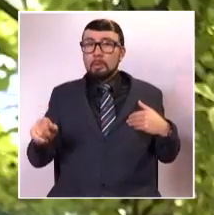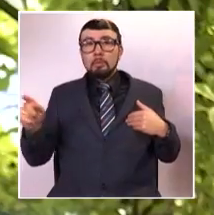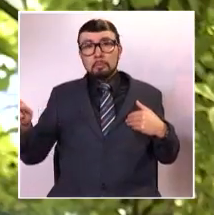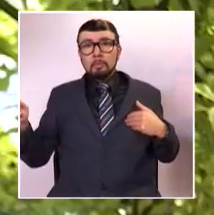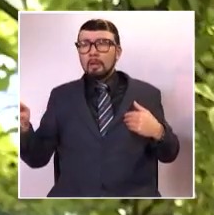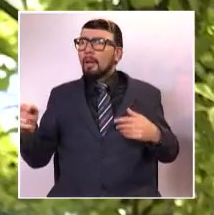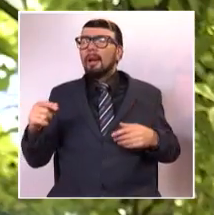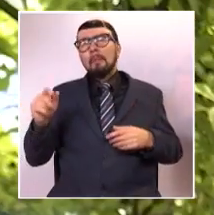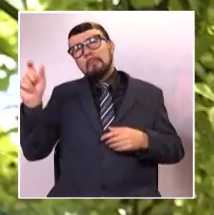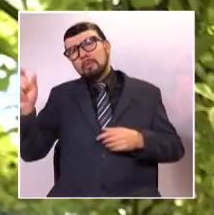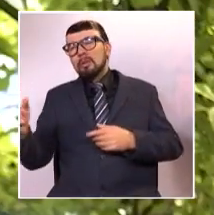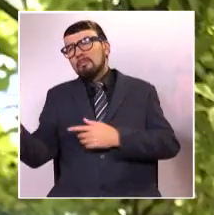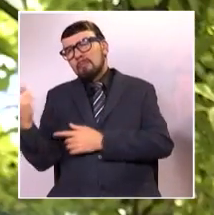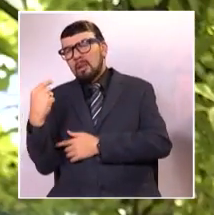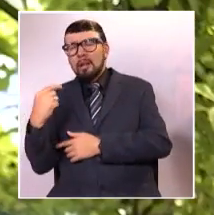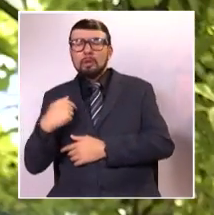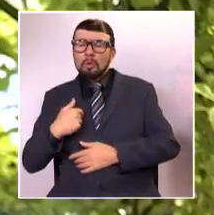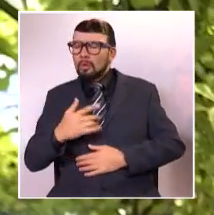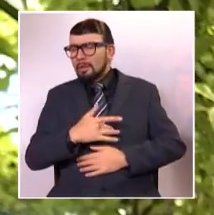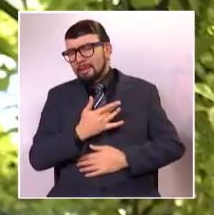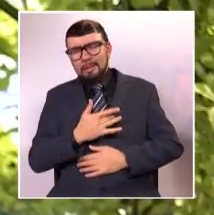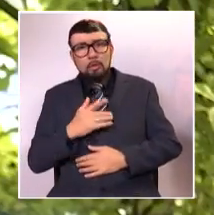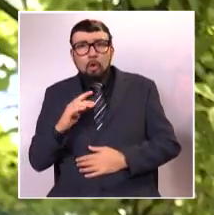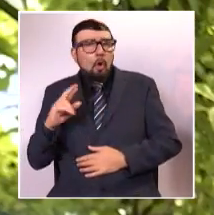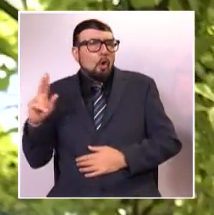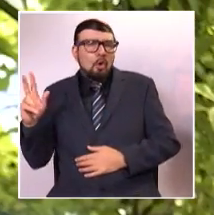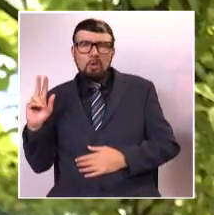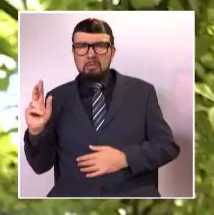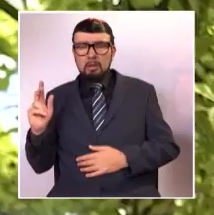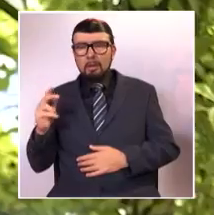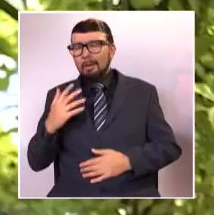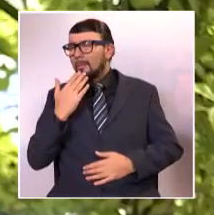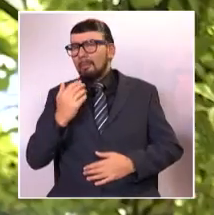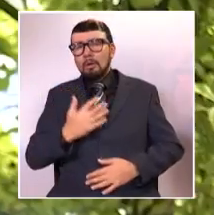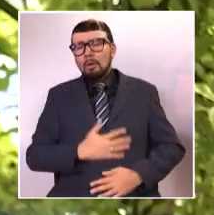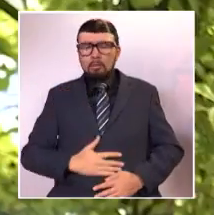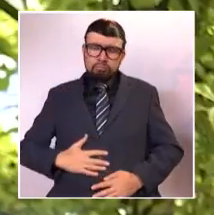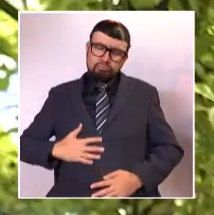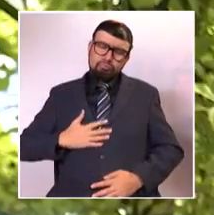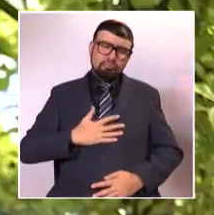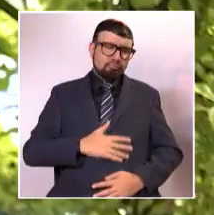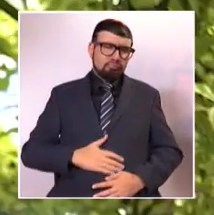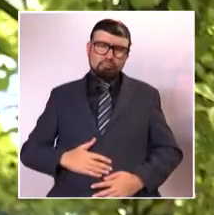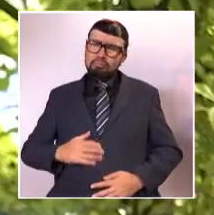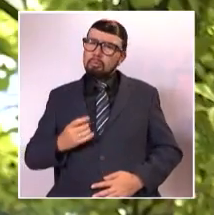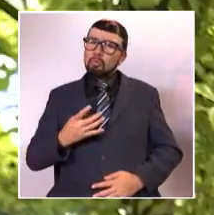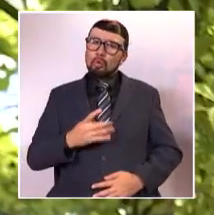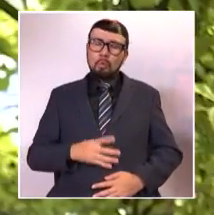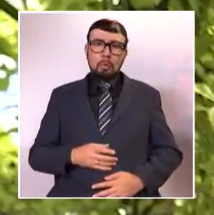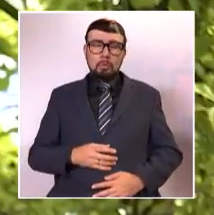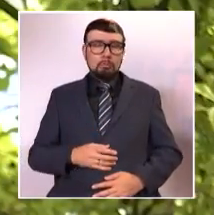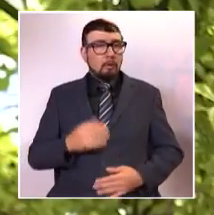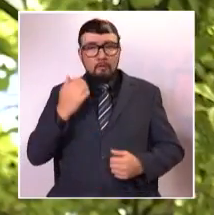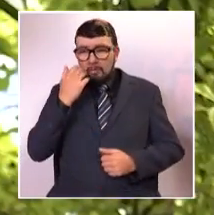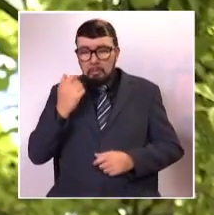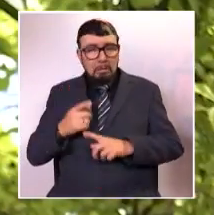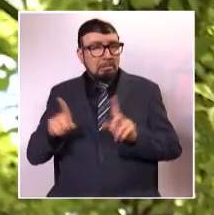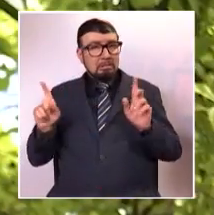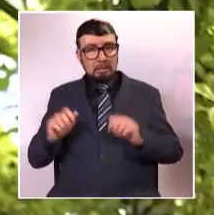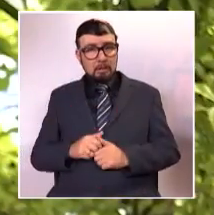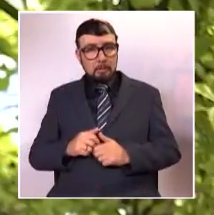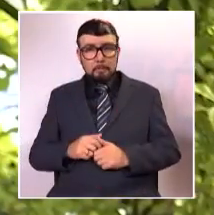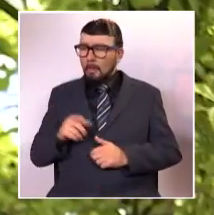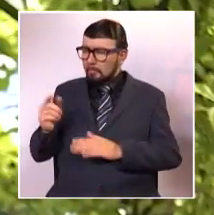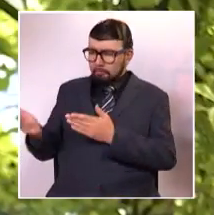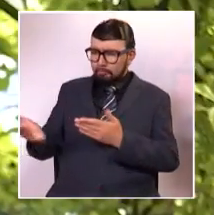realmente referidas por otros síntomas, que tienen de pronto alguna complicación digestiva, sí, otra patología muy distinta, y cuando hemos